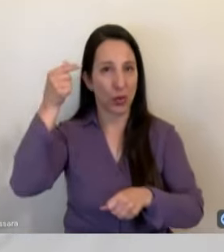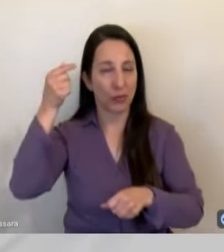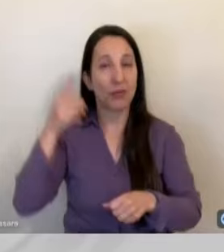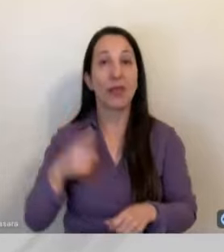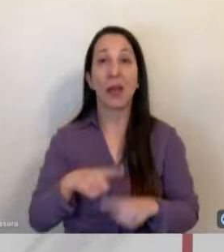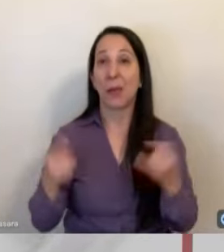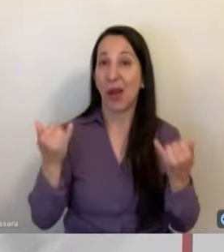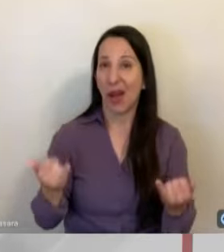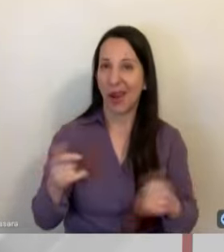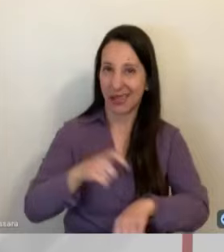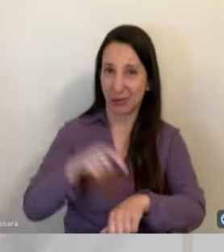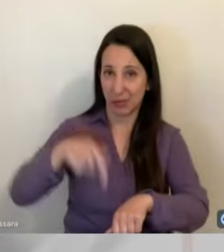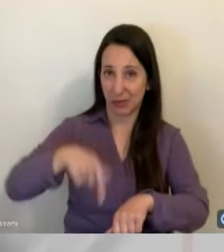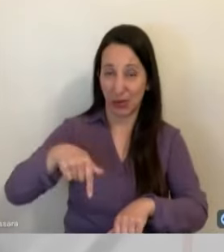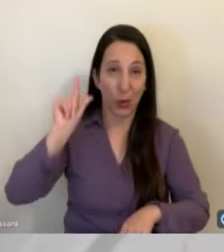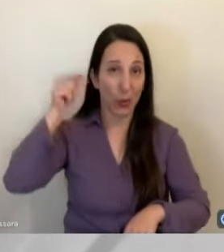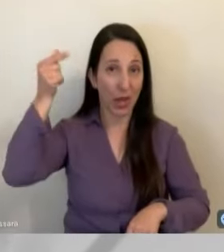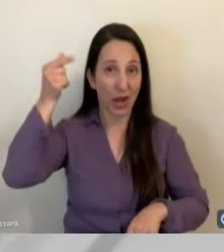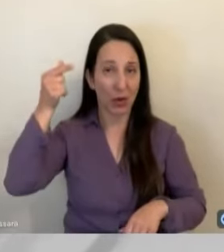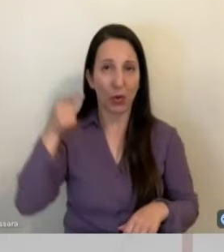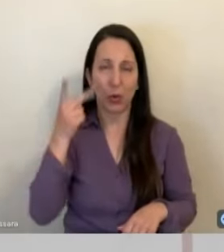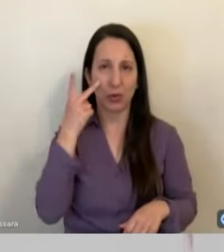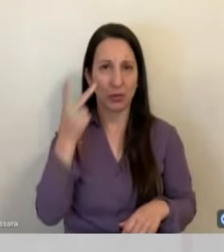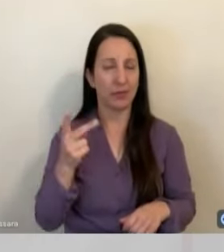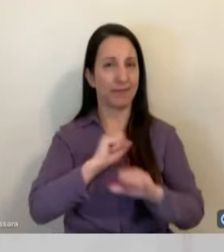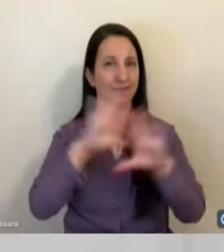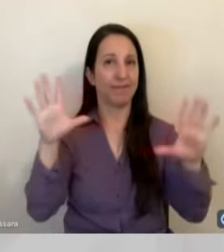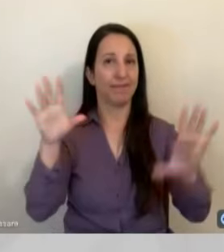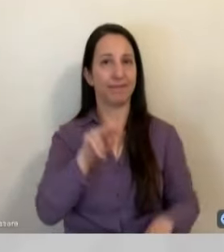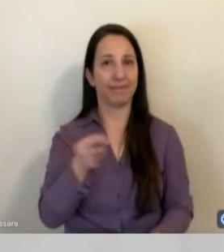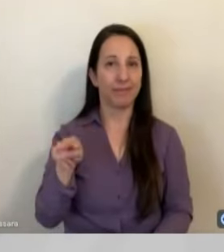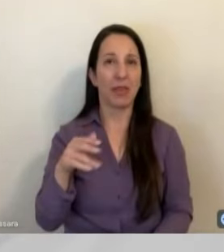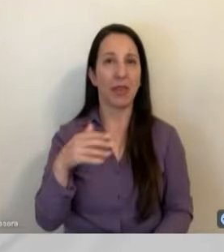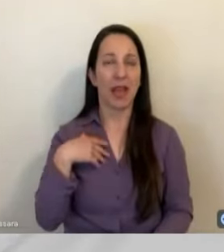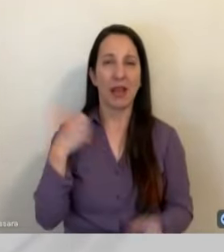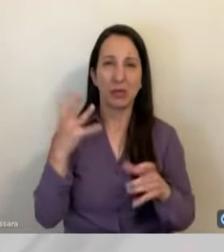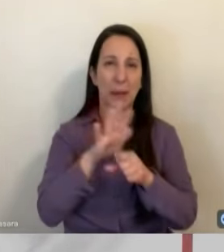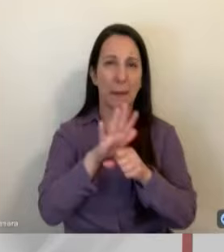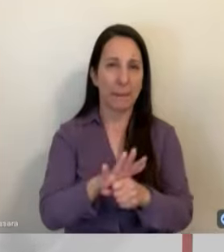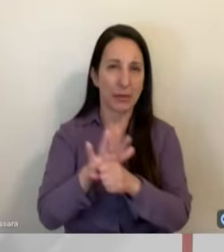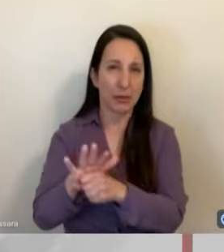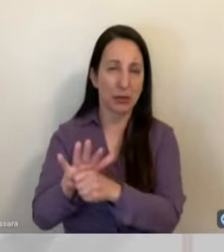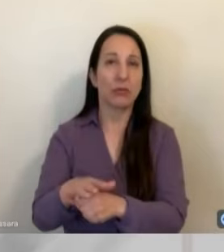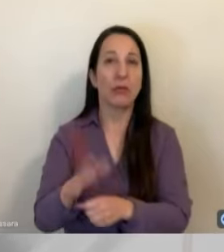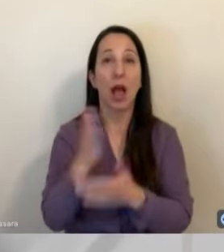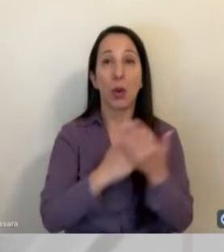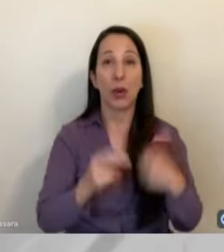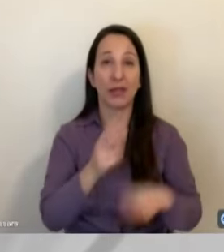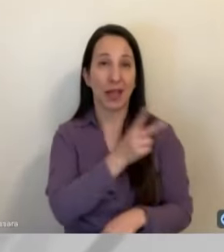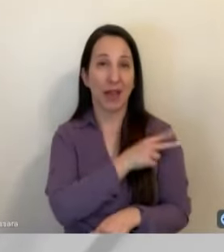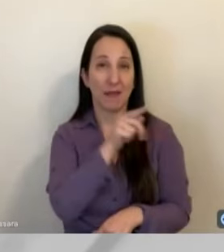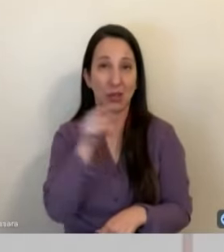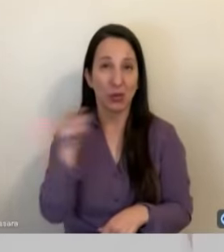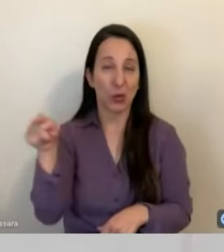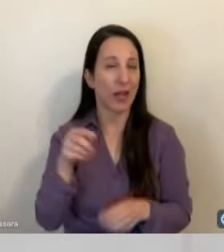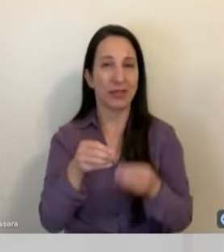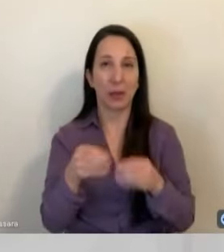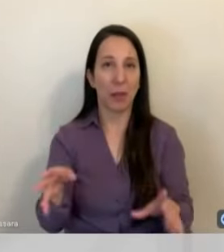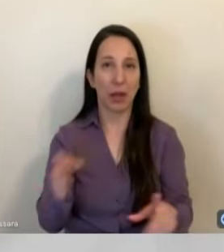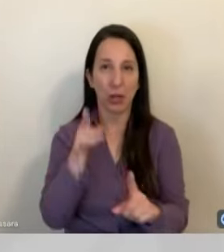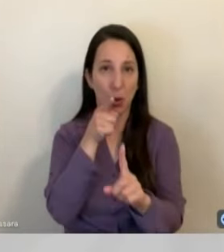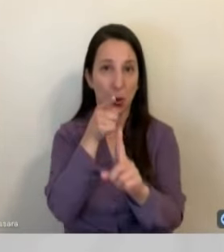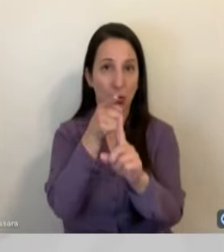este gobierno, ha sido demasiado notoria y ha habido muchas presiones y ciertas jefaturas han perdido su norte, en mi opinión, y no